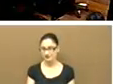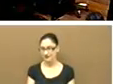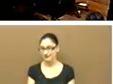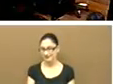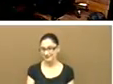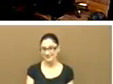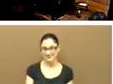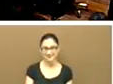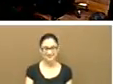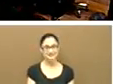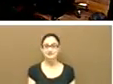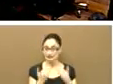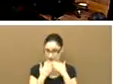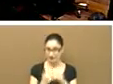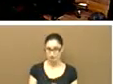Gracias, señoría.